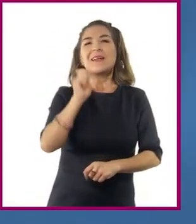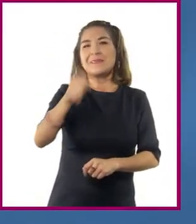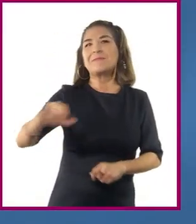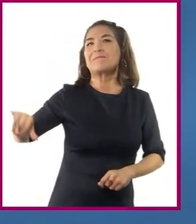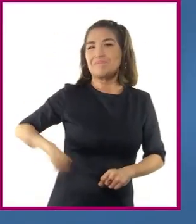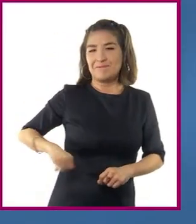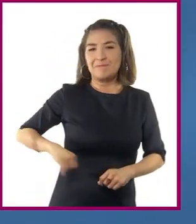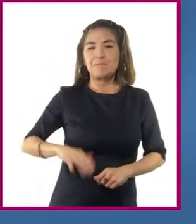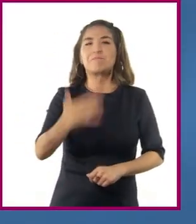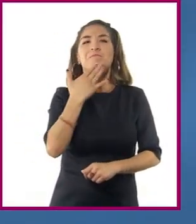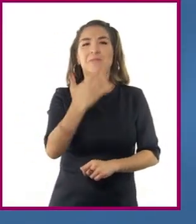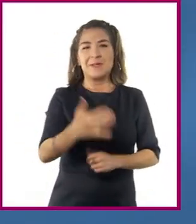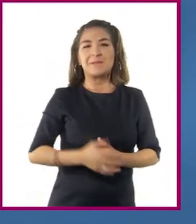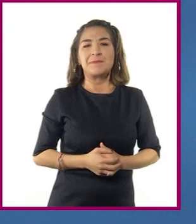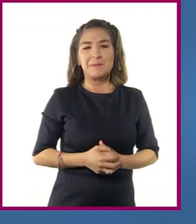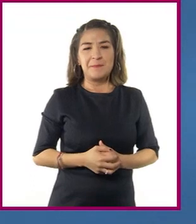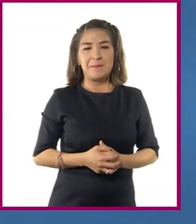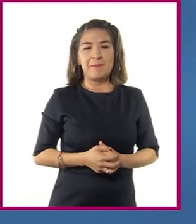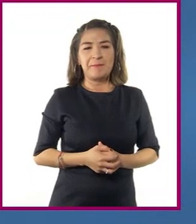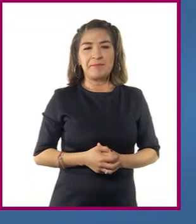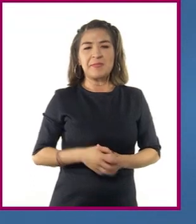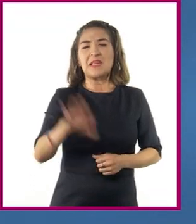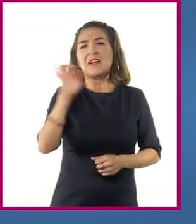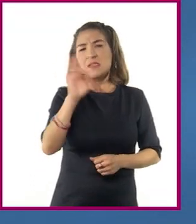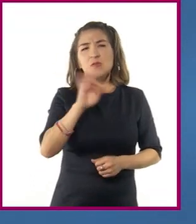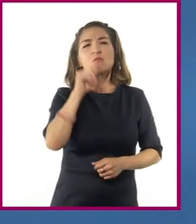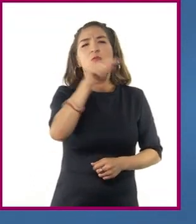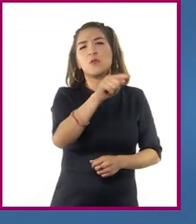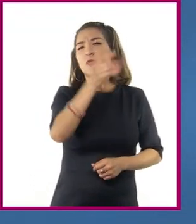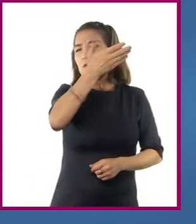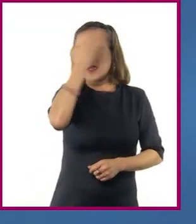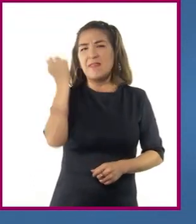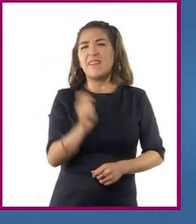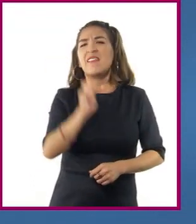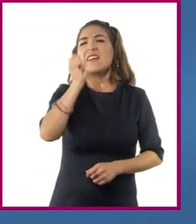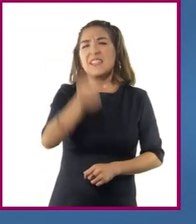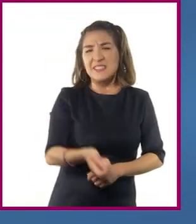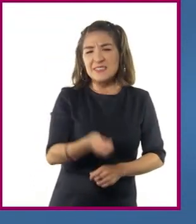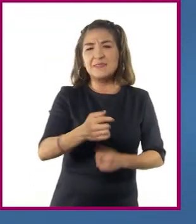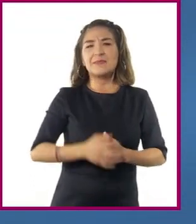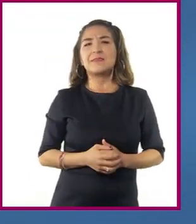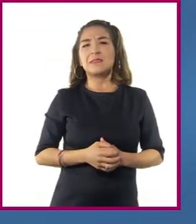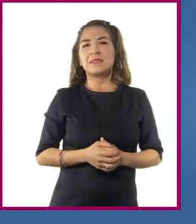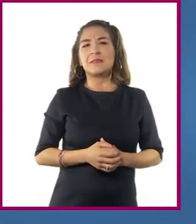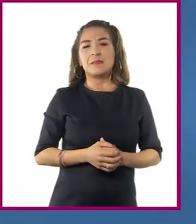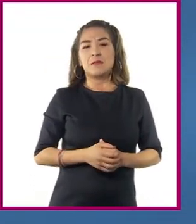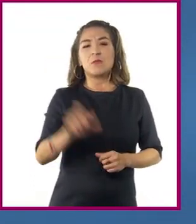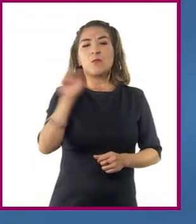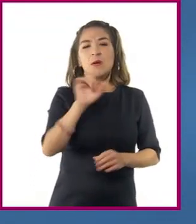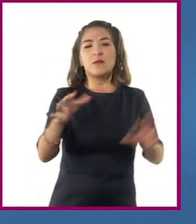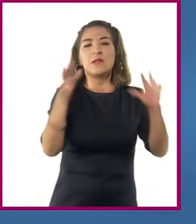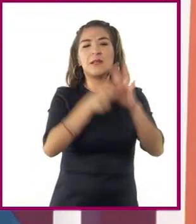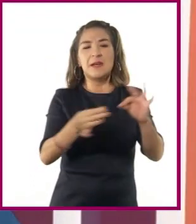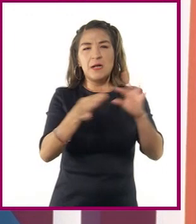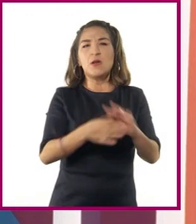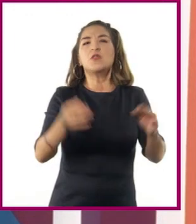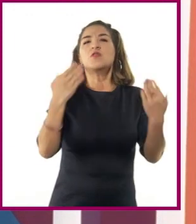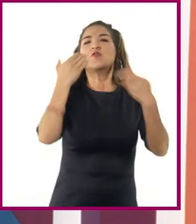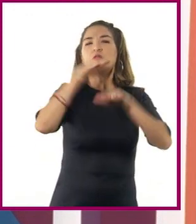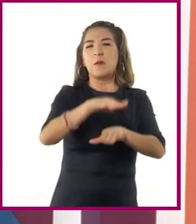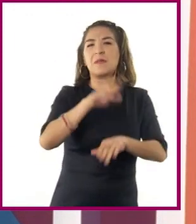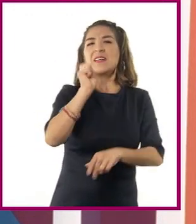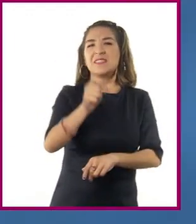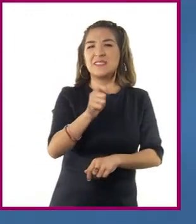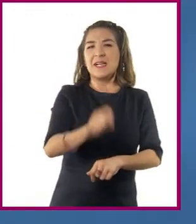interesante. Perfecto. Tal vez no sepamos qué es o a qué se refiere cuando hablamos sobre el Estado de Derecho. Es